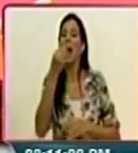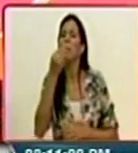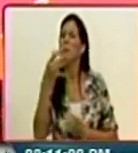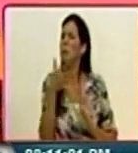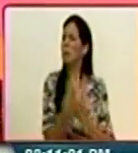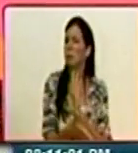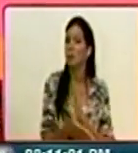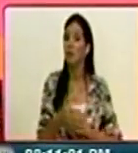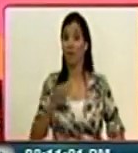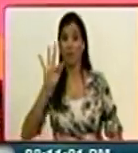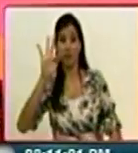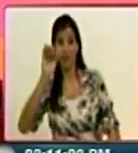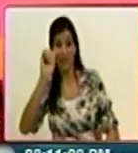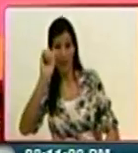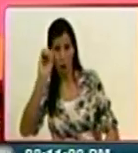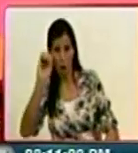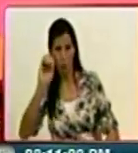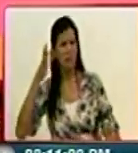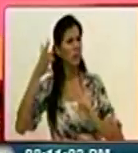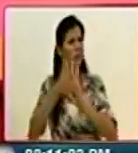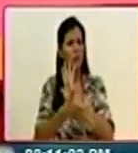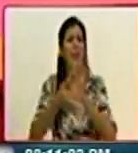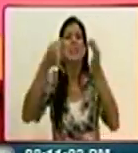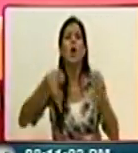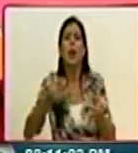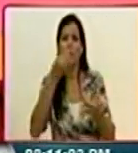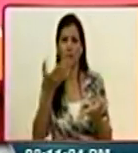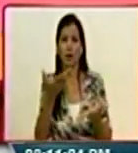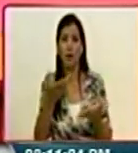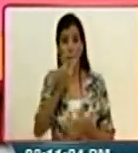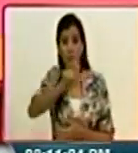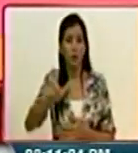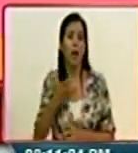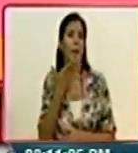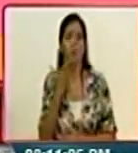Para la FAO, la seguridad alimentaria es que las personas no tengan hambre.